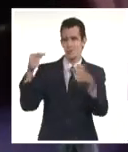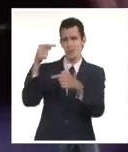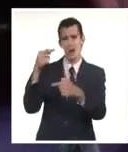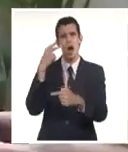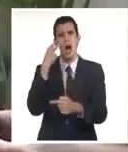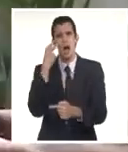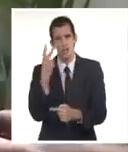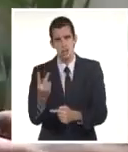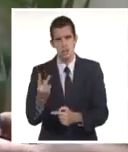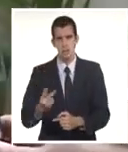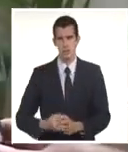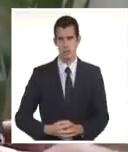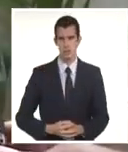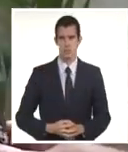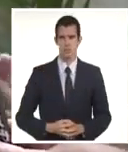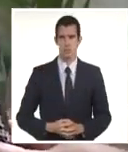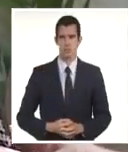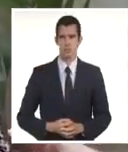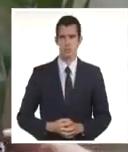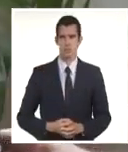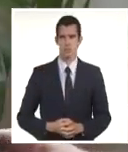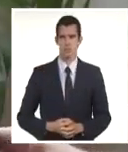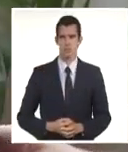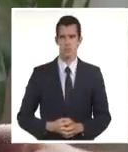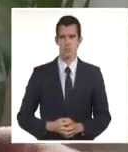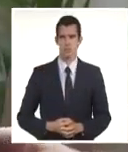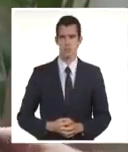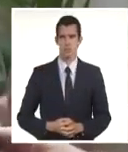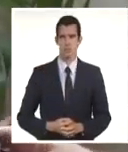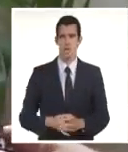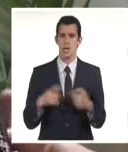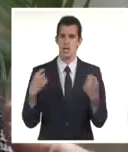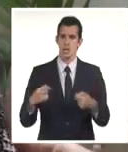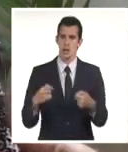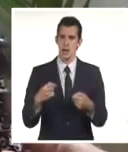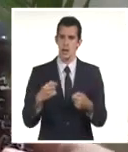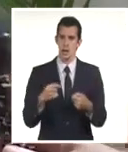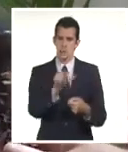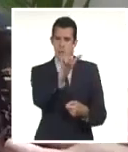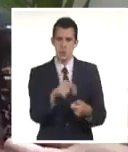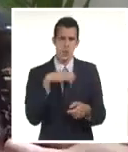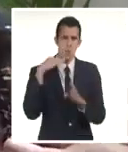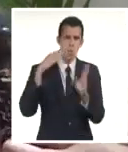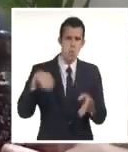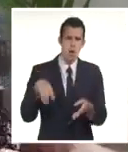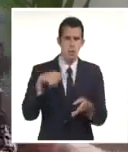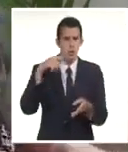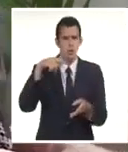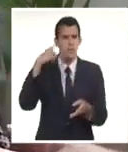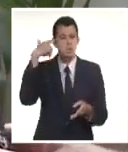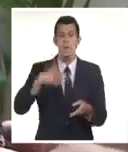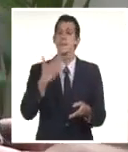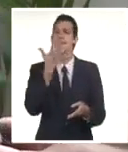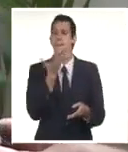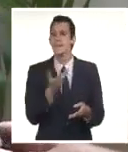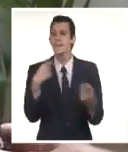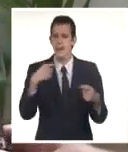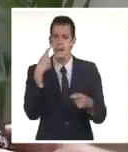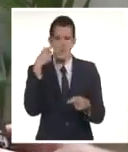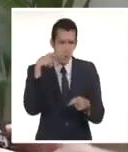familia con fallecidos. Primero porque hay víctimas que hay que identificar y por otra parte hay que entonces apoyarlos en